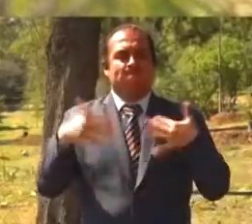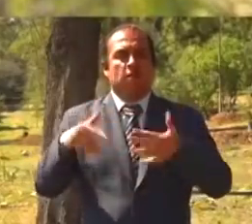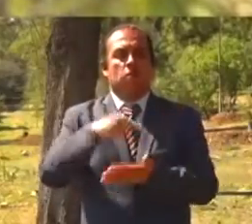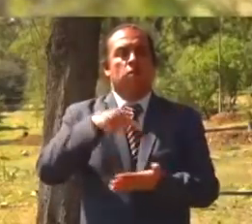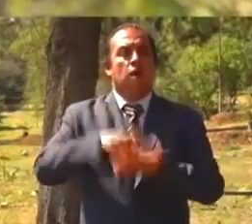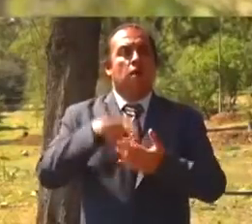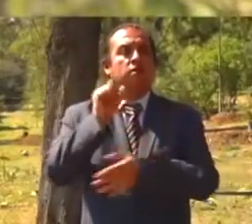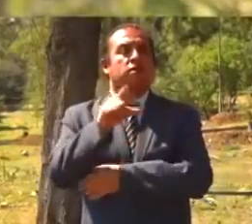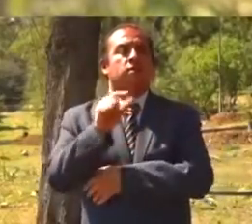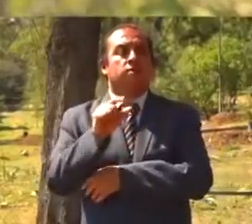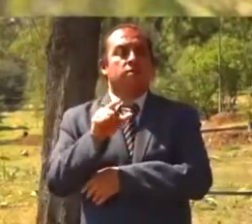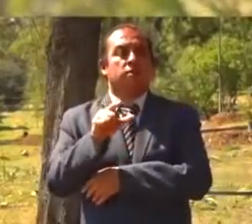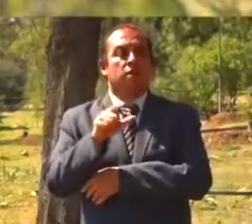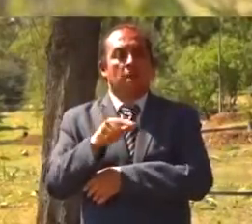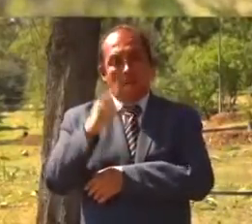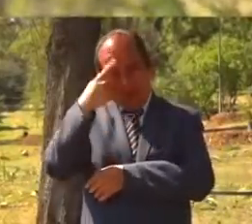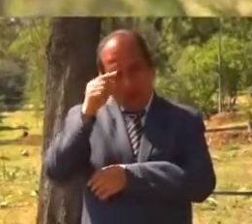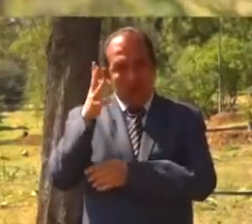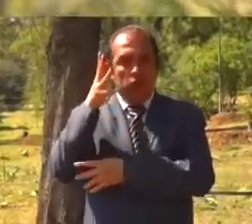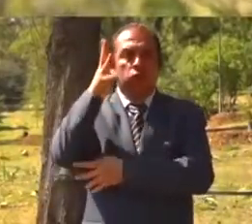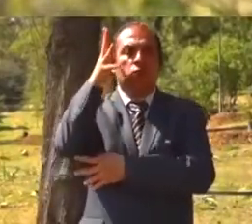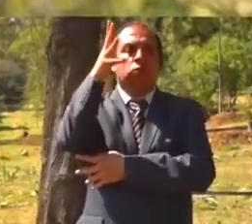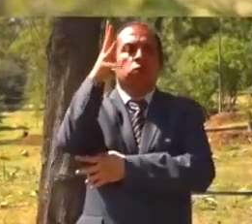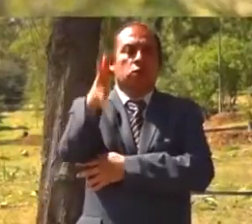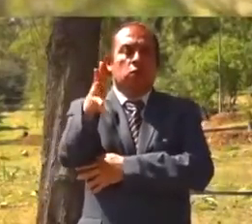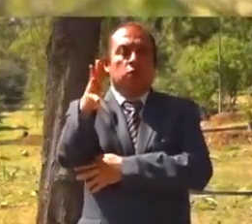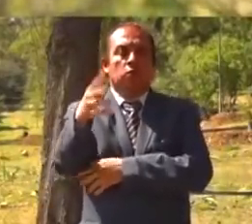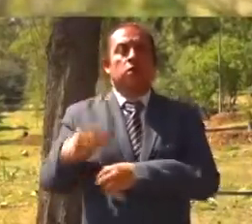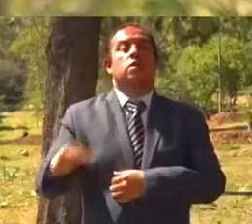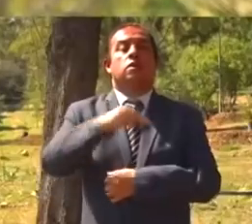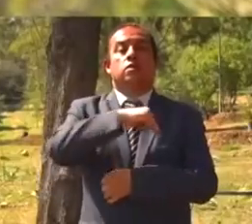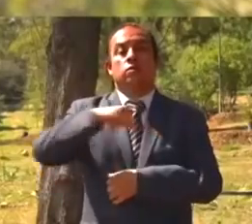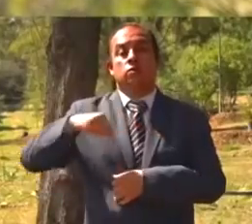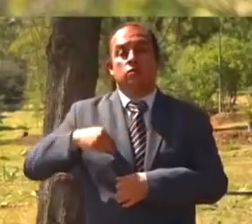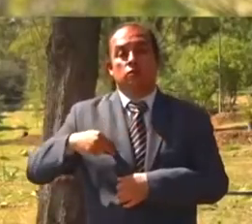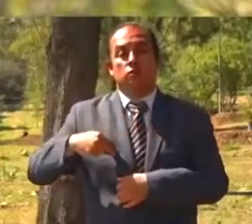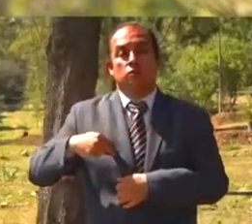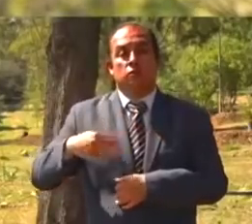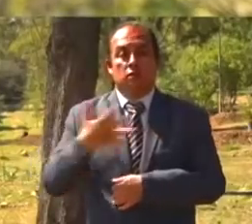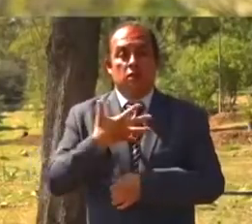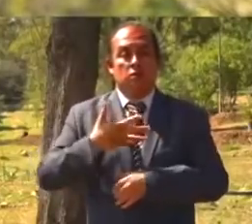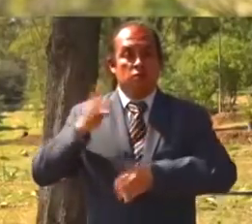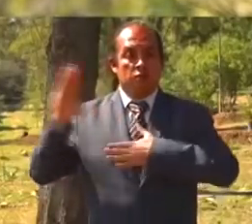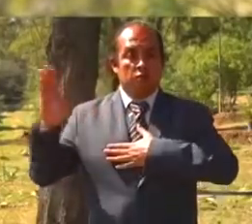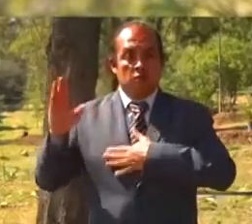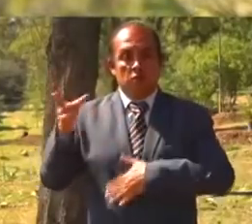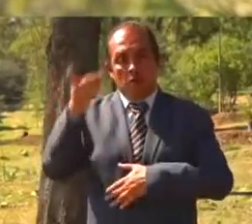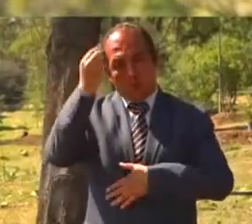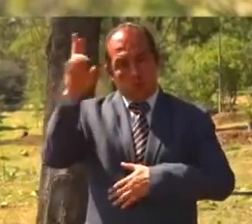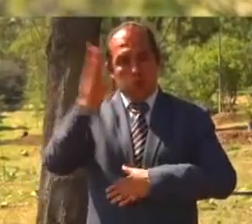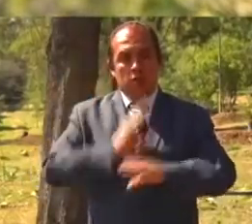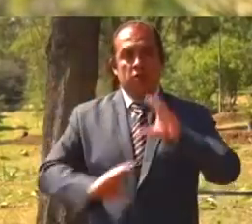sitio, sino también es parte del futuro con el que estamos comprometidos con la